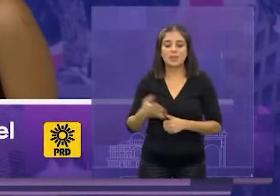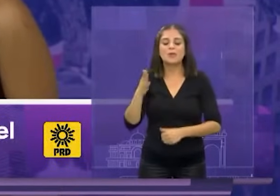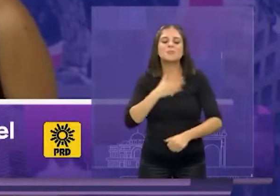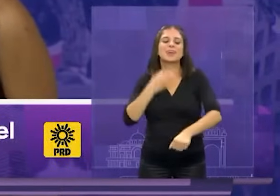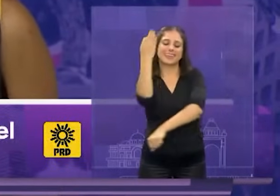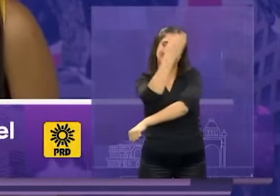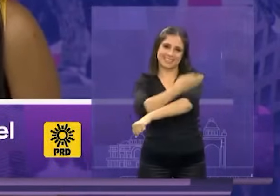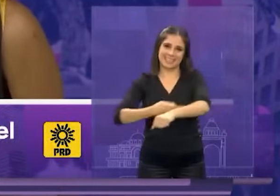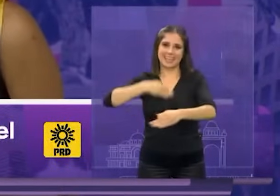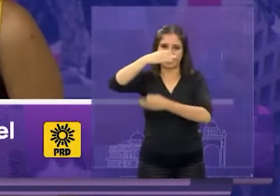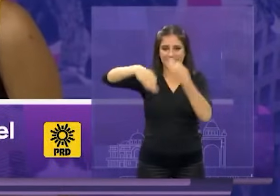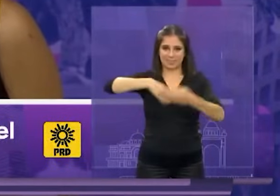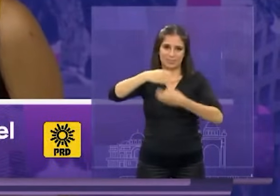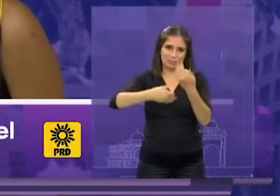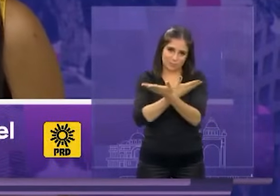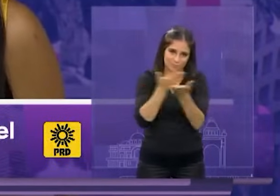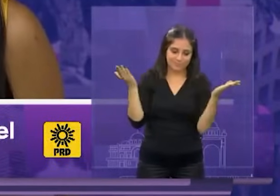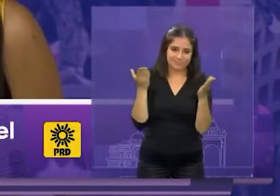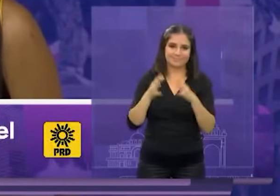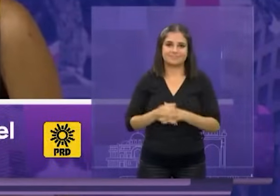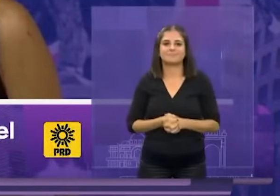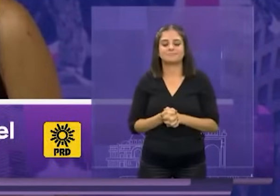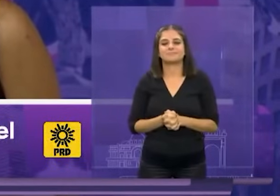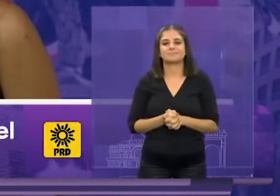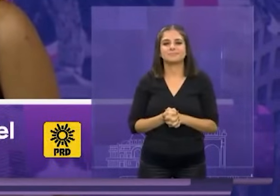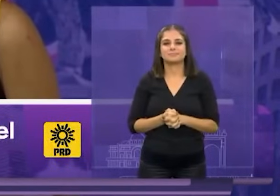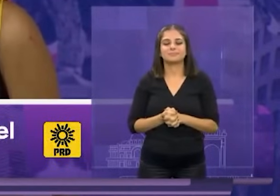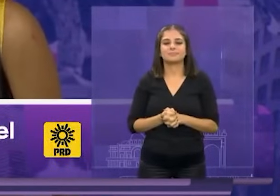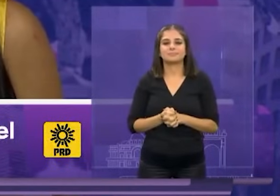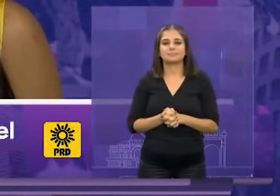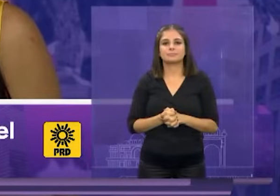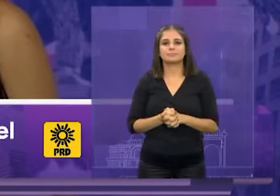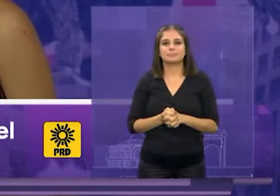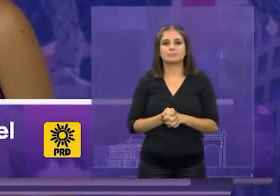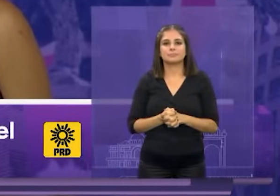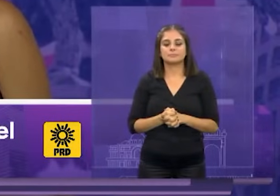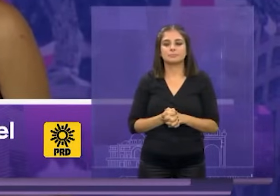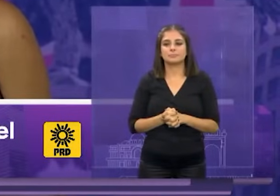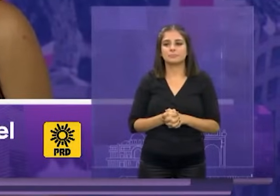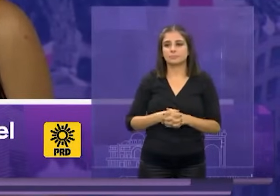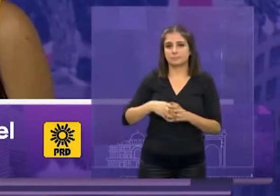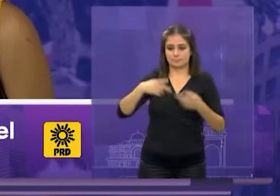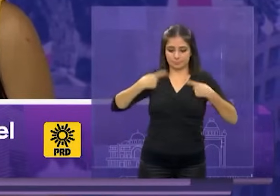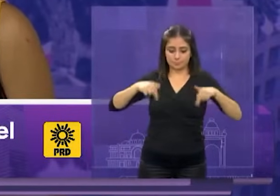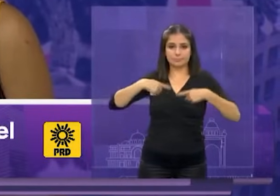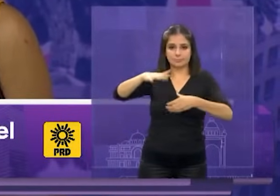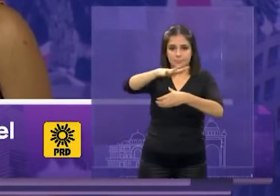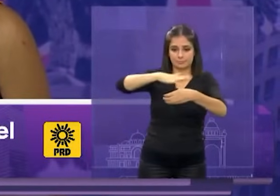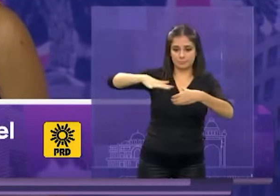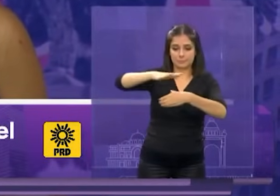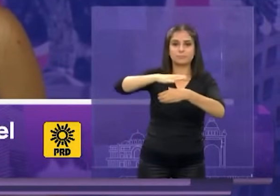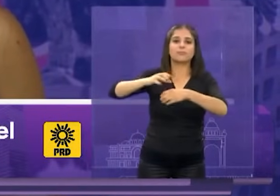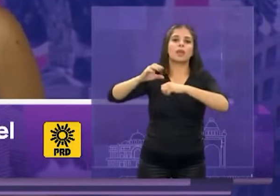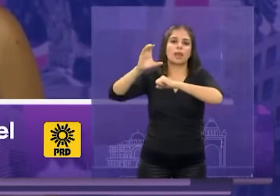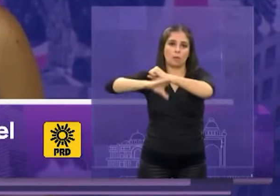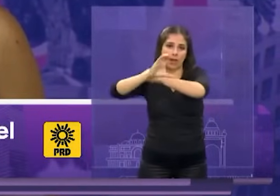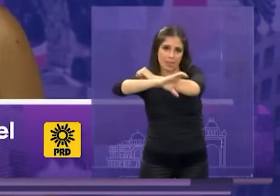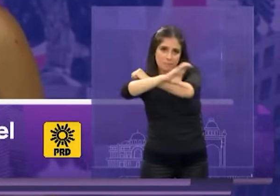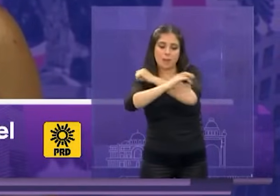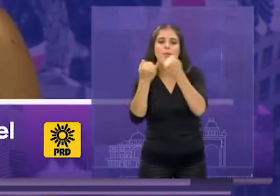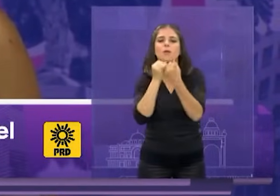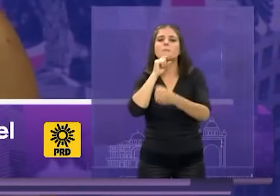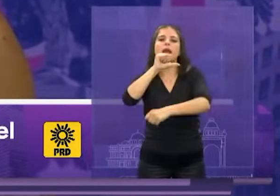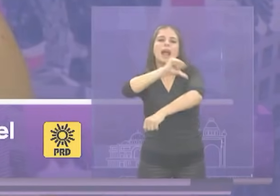silencio un video difundido por el usuario Juan Ortiz MX a través de la plataforma ex muestra el la candidata